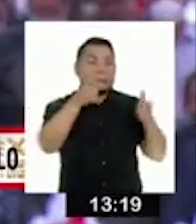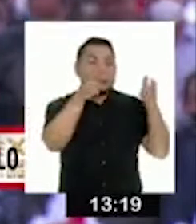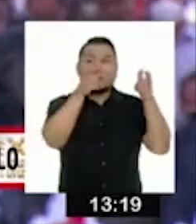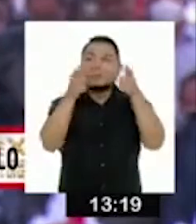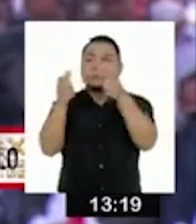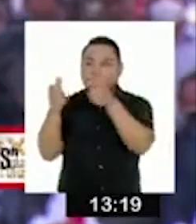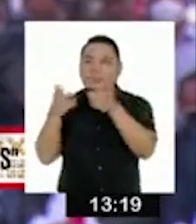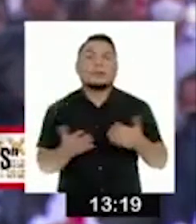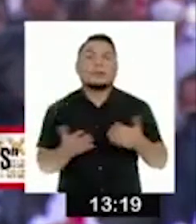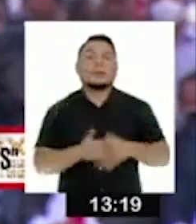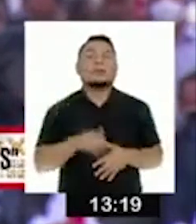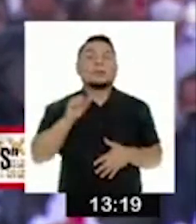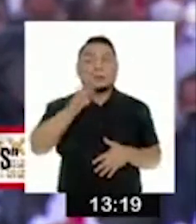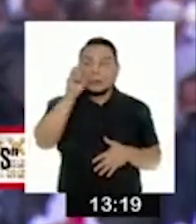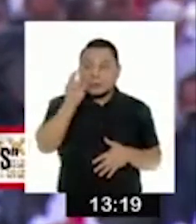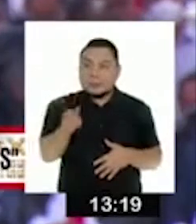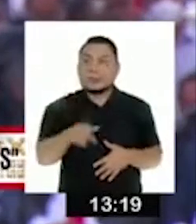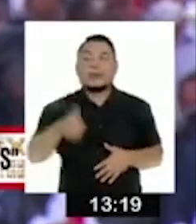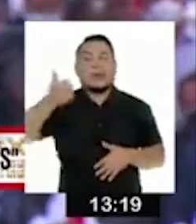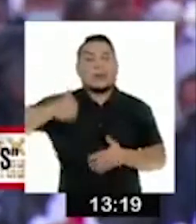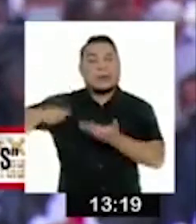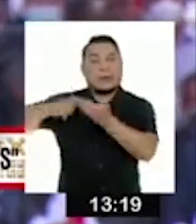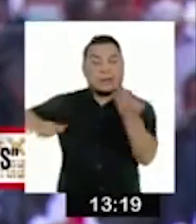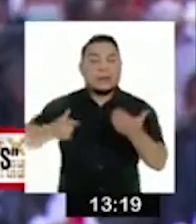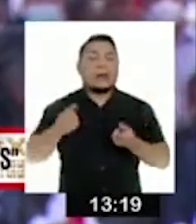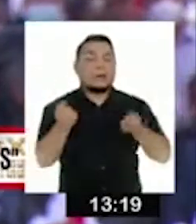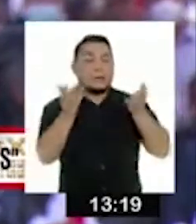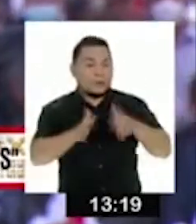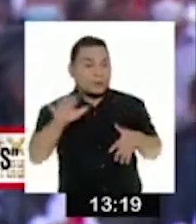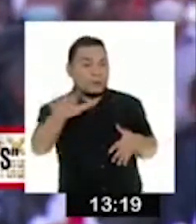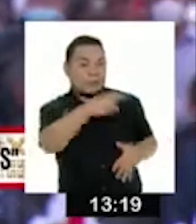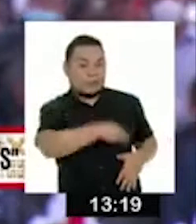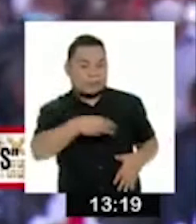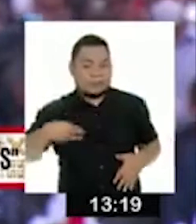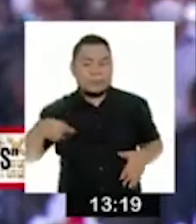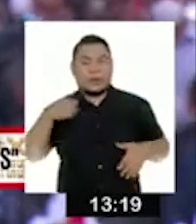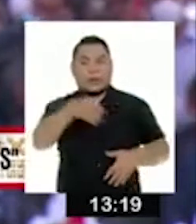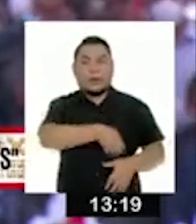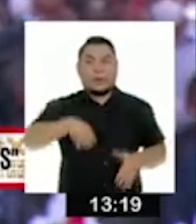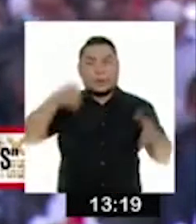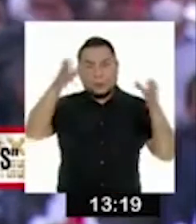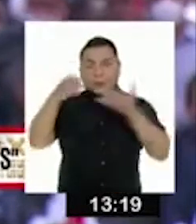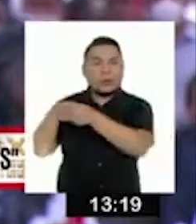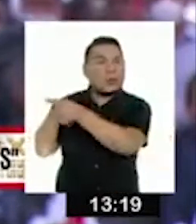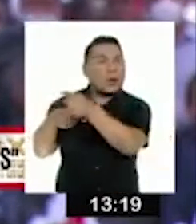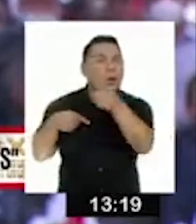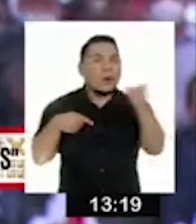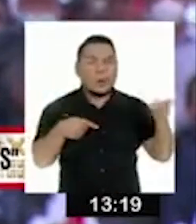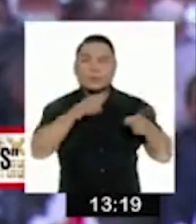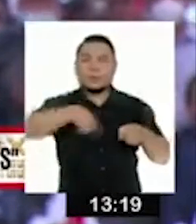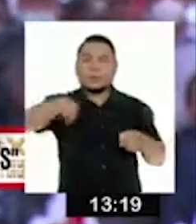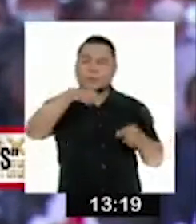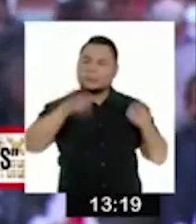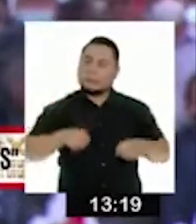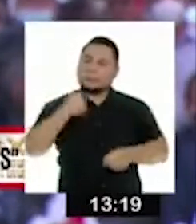vigilantes y ver de que los alcaldes, los gobernadores, los ministros y los congresistas se